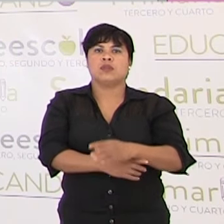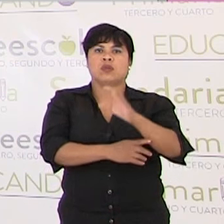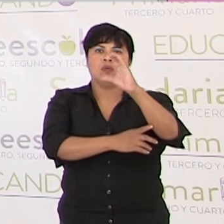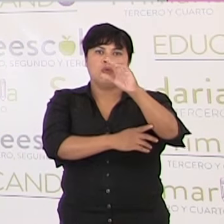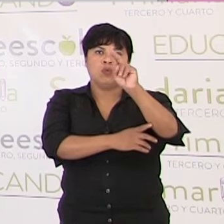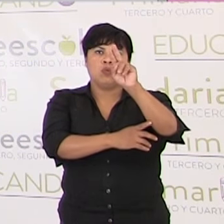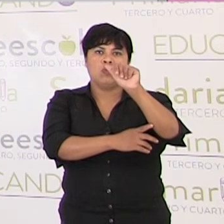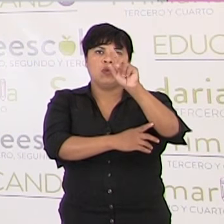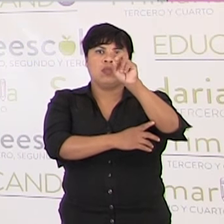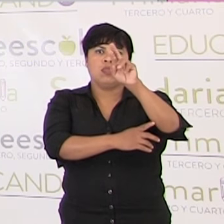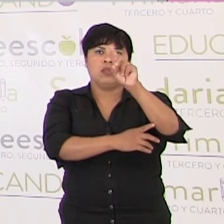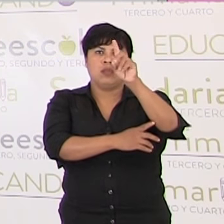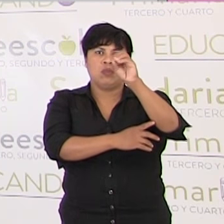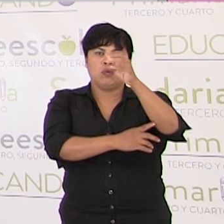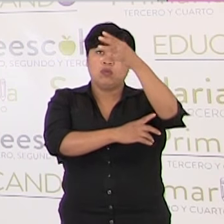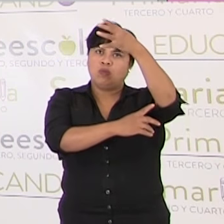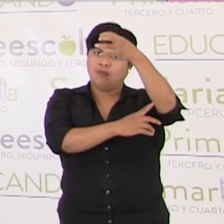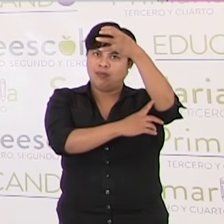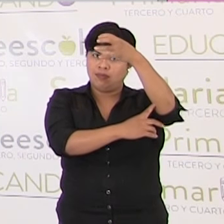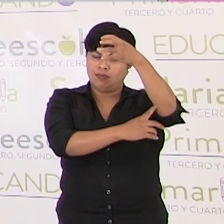cuadrado